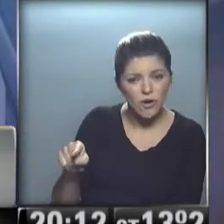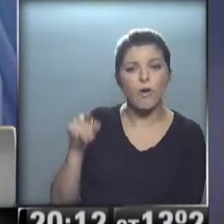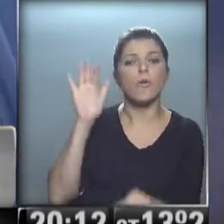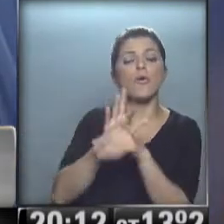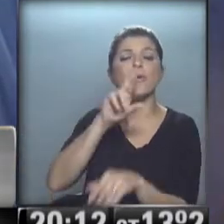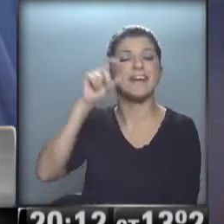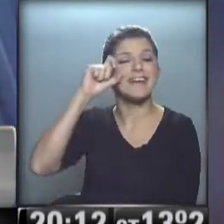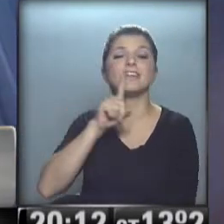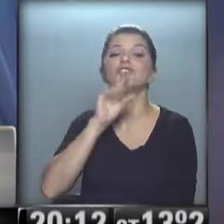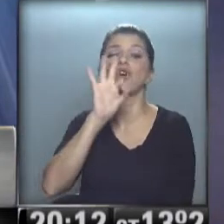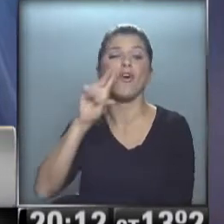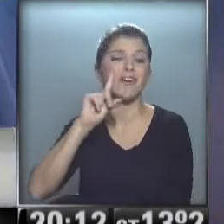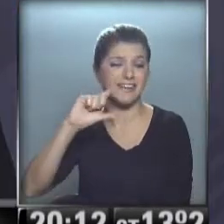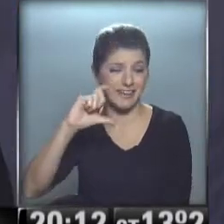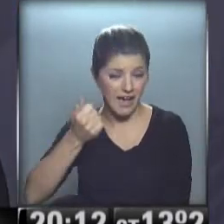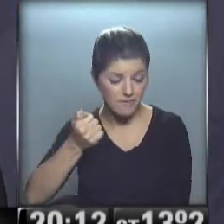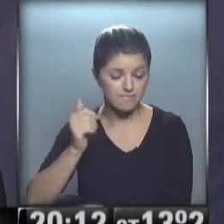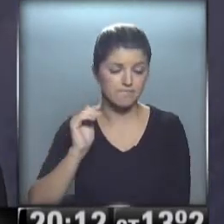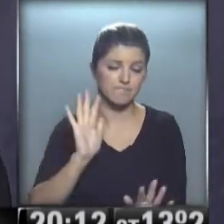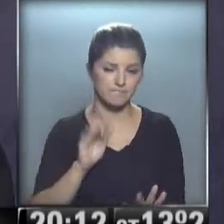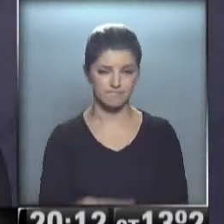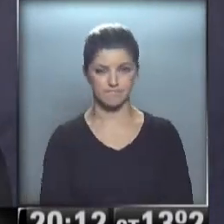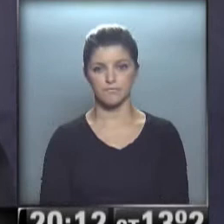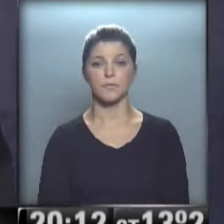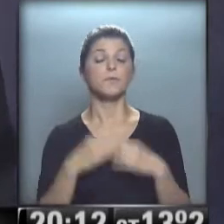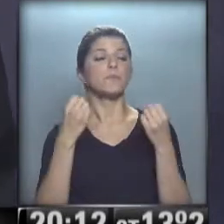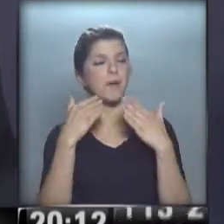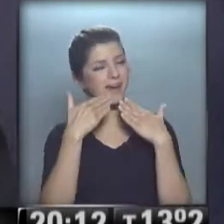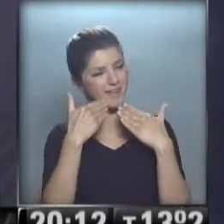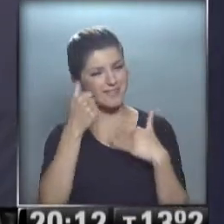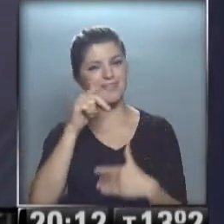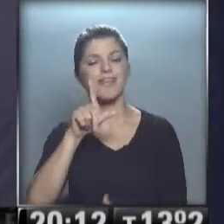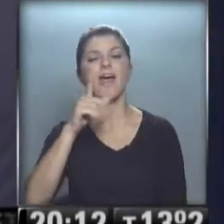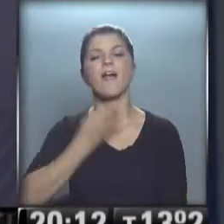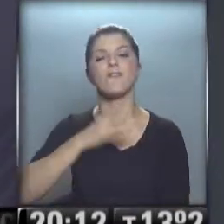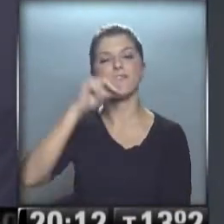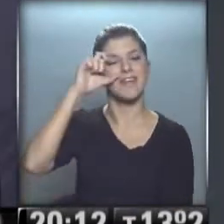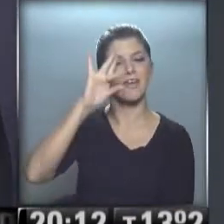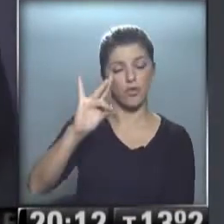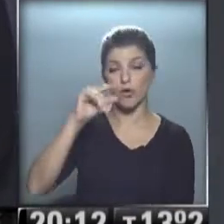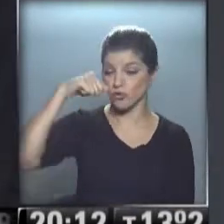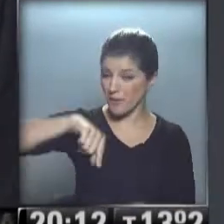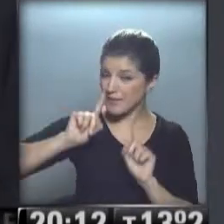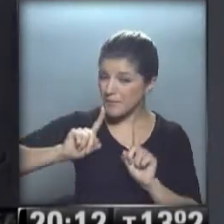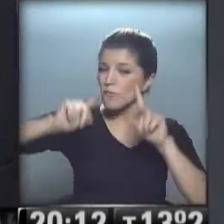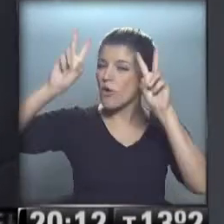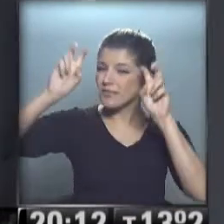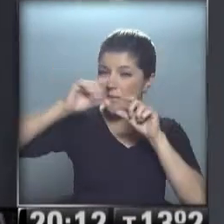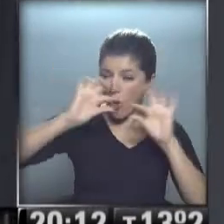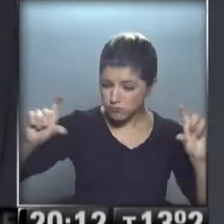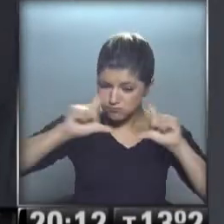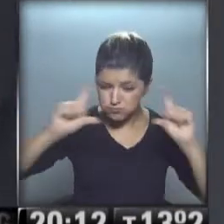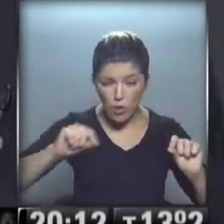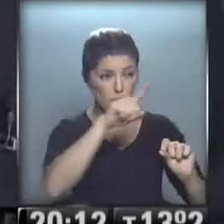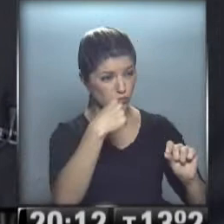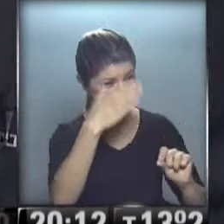retórica incendiaria. Muy bien. Muy bien, Alfredo, muchas gracias. Sobre esto, precisamente sobre este último párrafo que